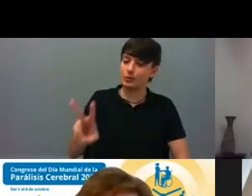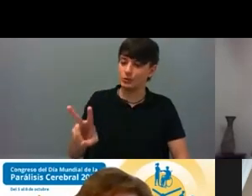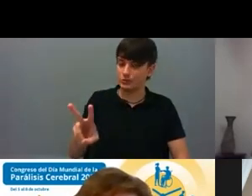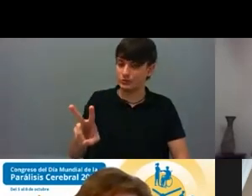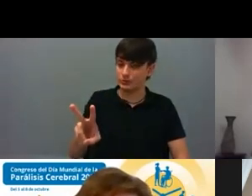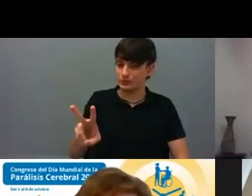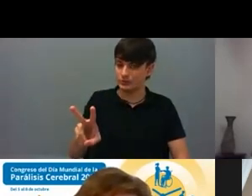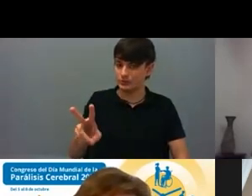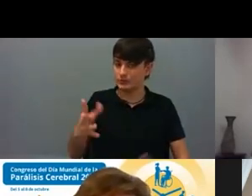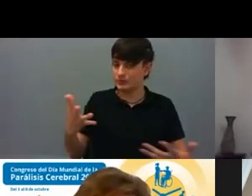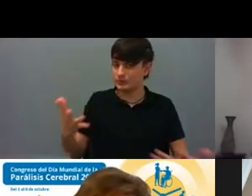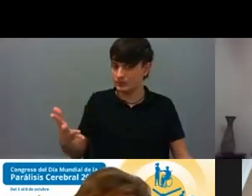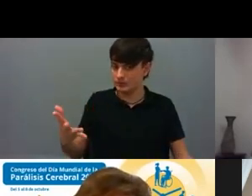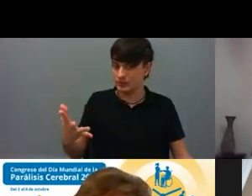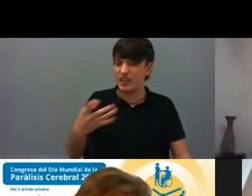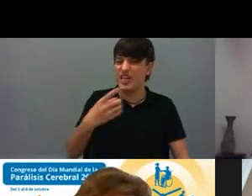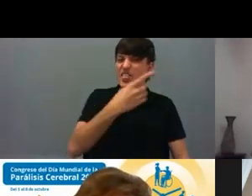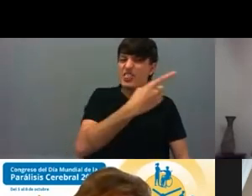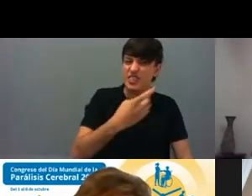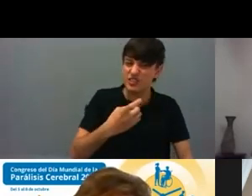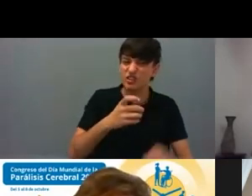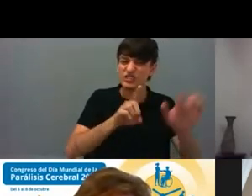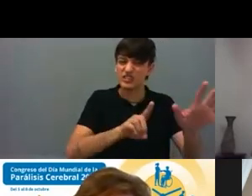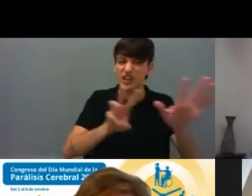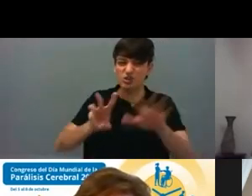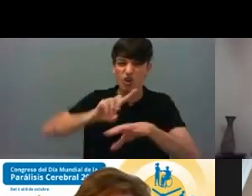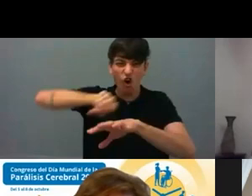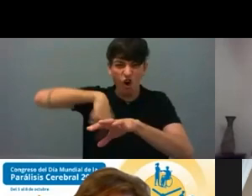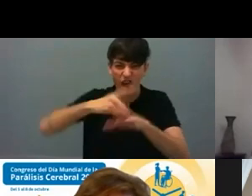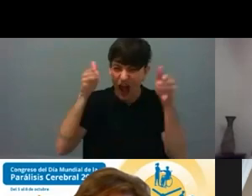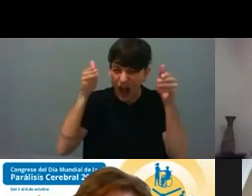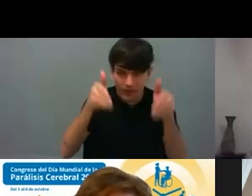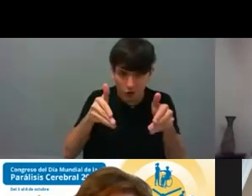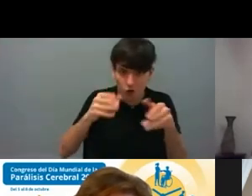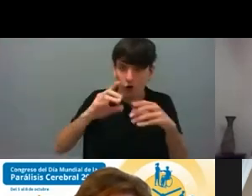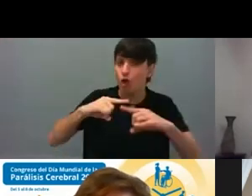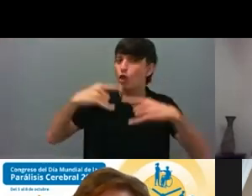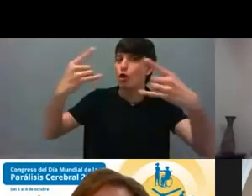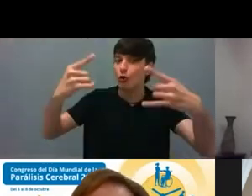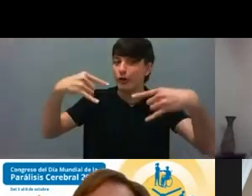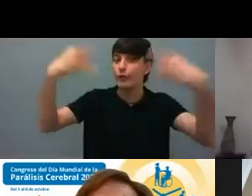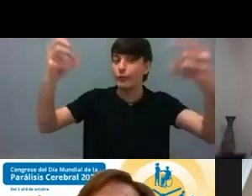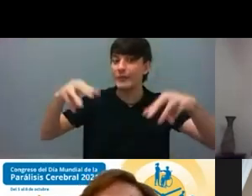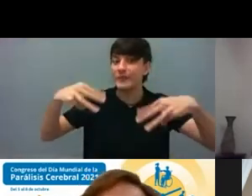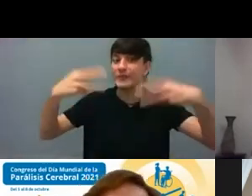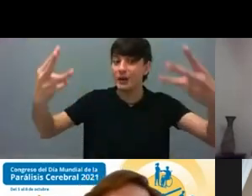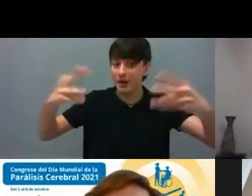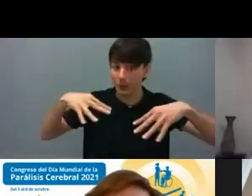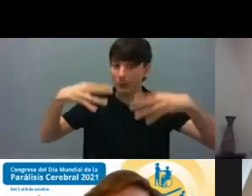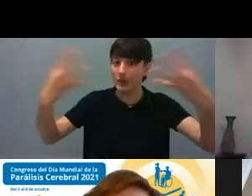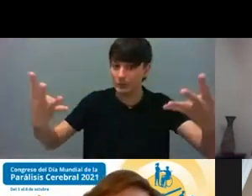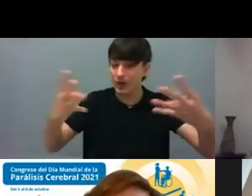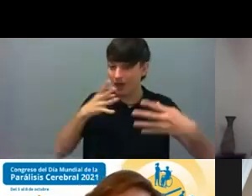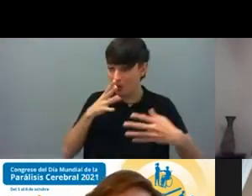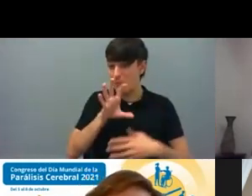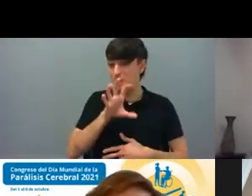no digo estas 168 horas para atenderlo, sino el triple o el cuádruple, porque ahora en un país extranjero,